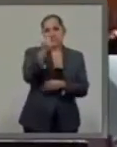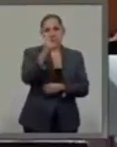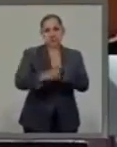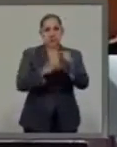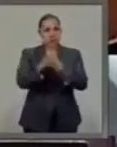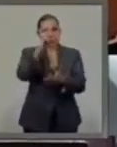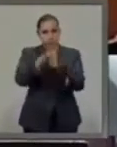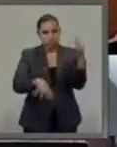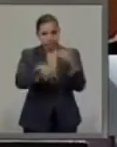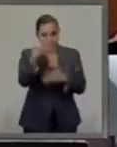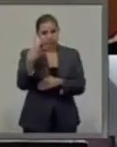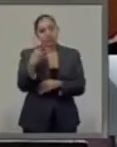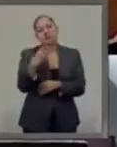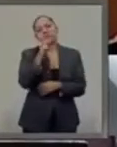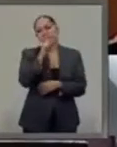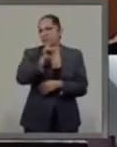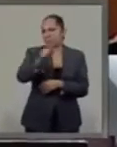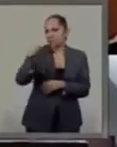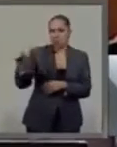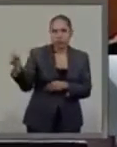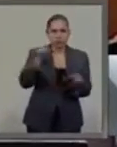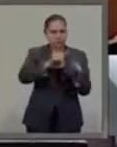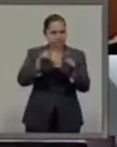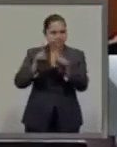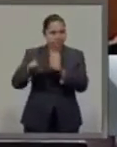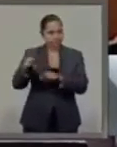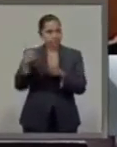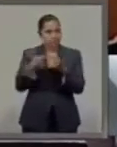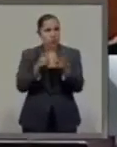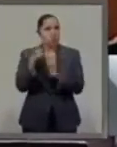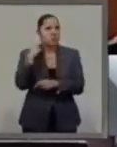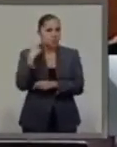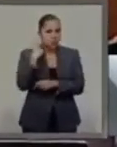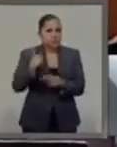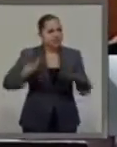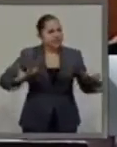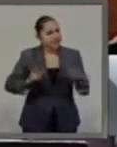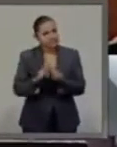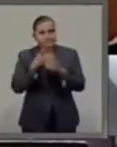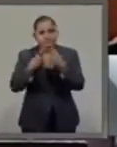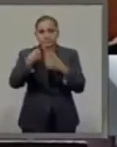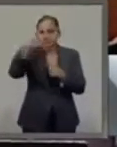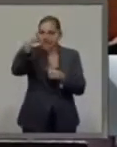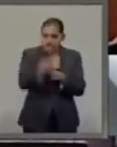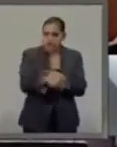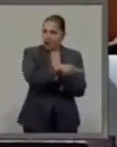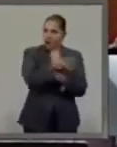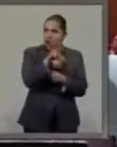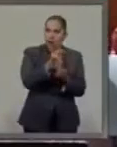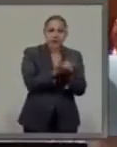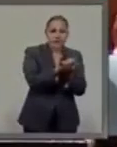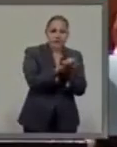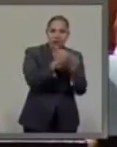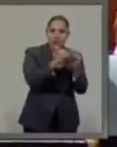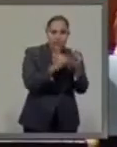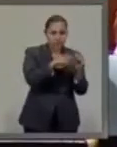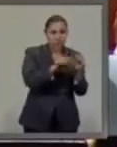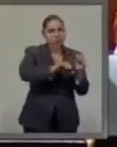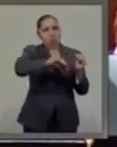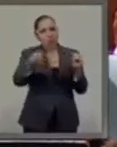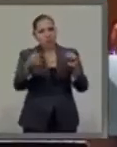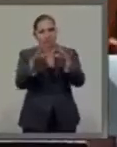una reforma constitucional que establecía una nueva unidad de medida y que fue aprobada. Sin